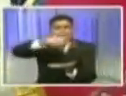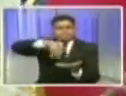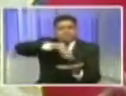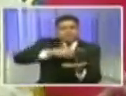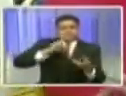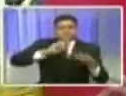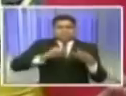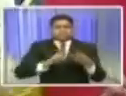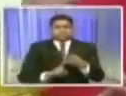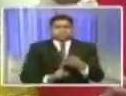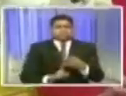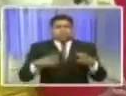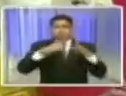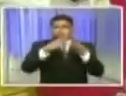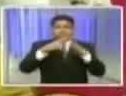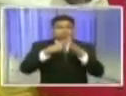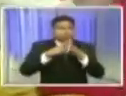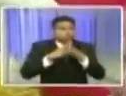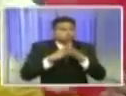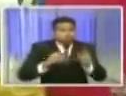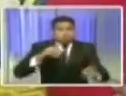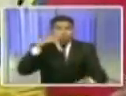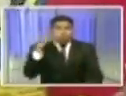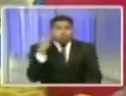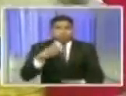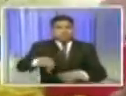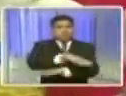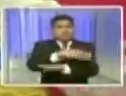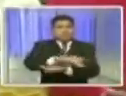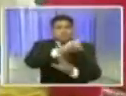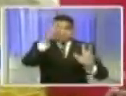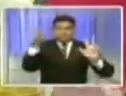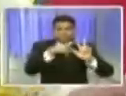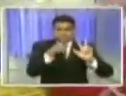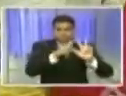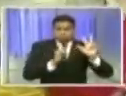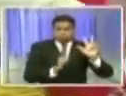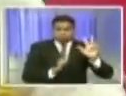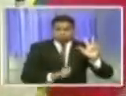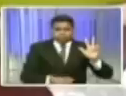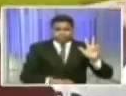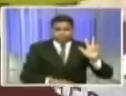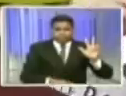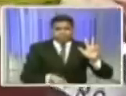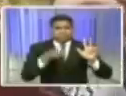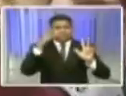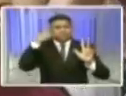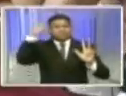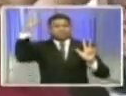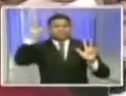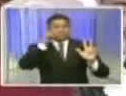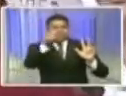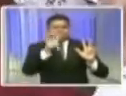el bongocero, todos a la calle, pues. Lo dejo en manos de ustedes, la creatividad de ustedes.